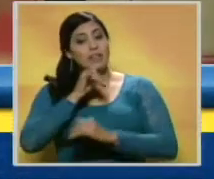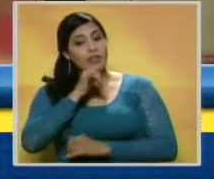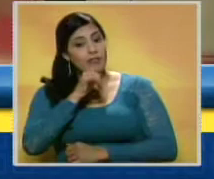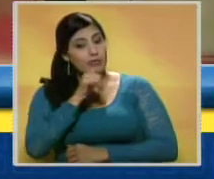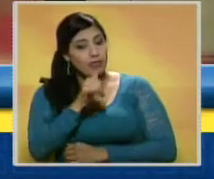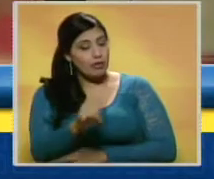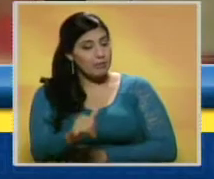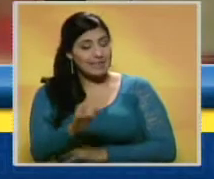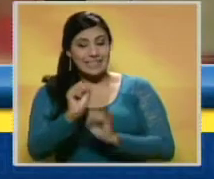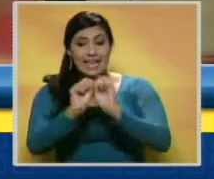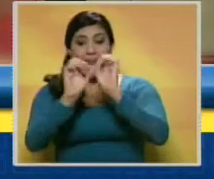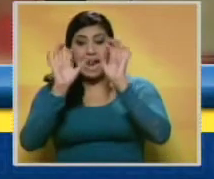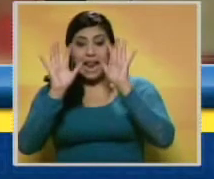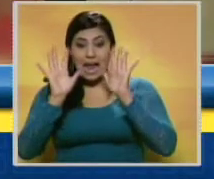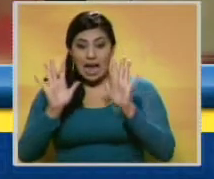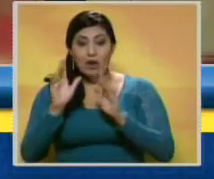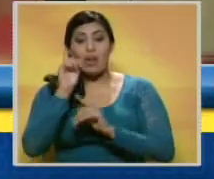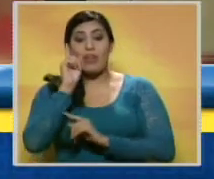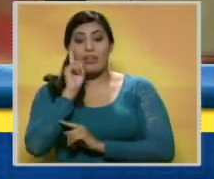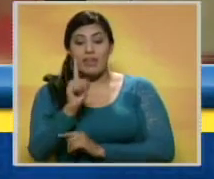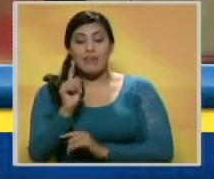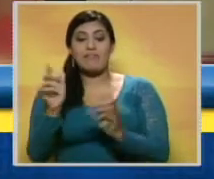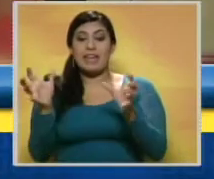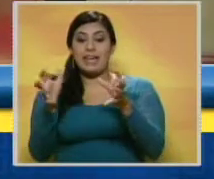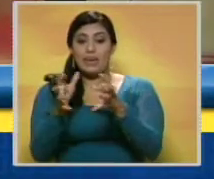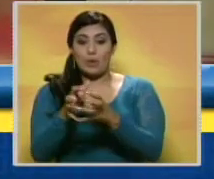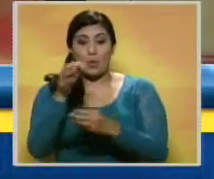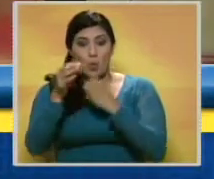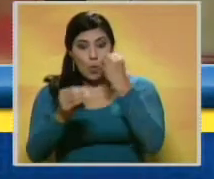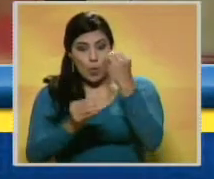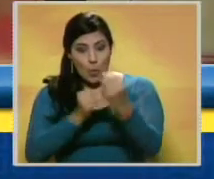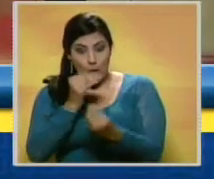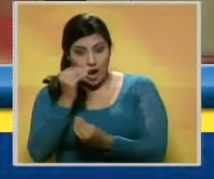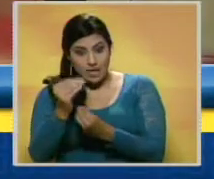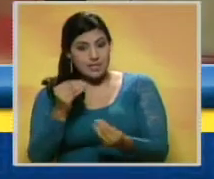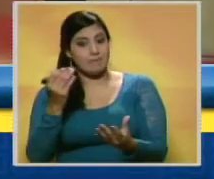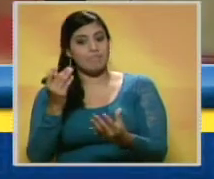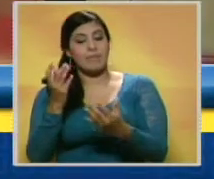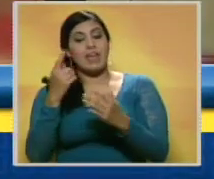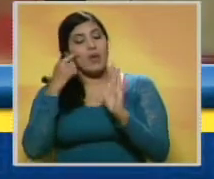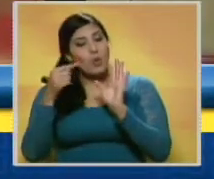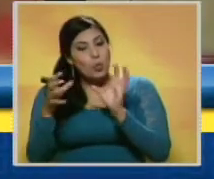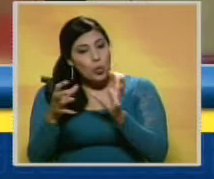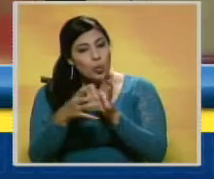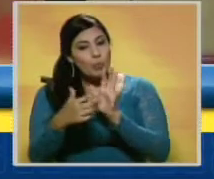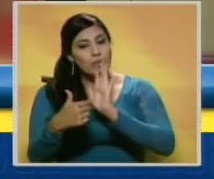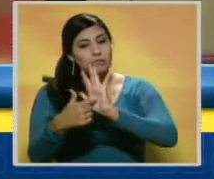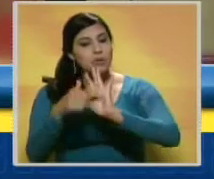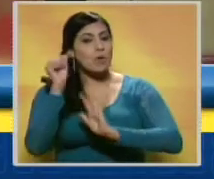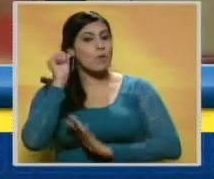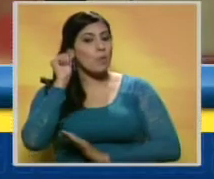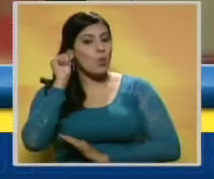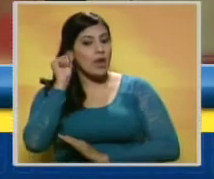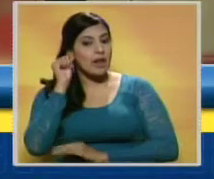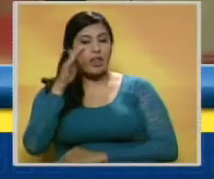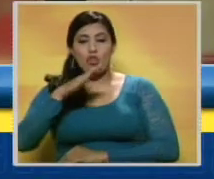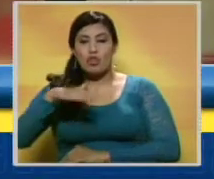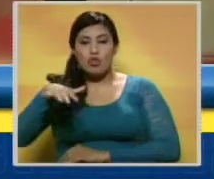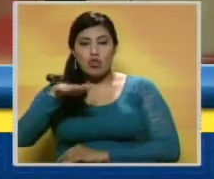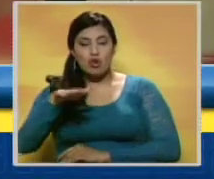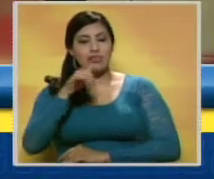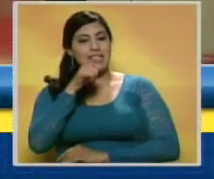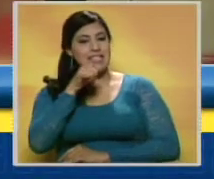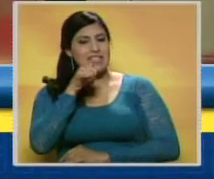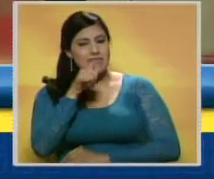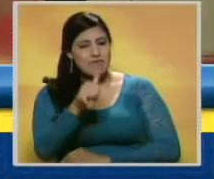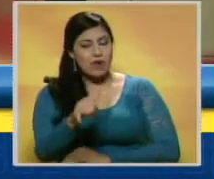informé claramente las reuniones que venía sosteniendo con el Frente de Mujeres, donde se les